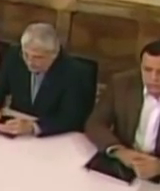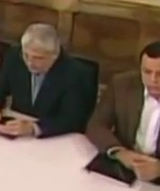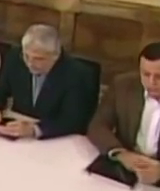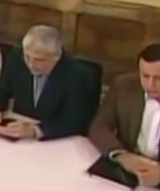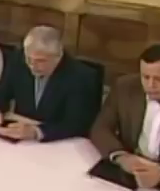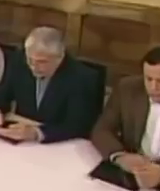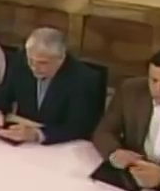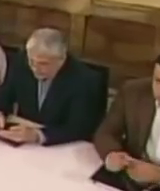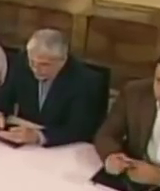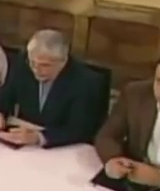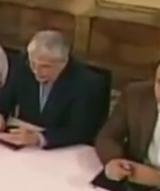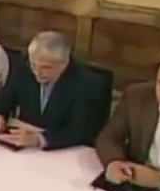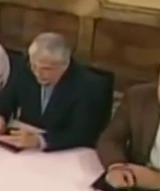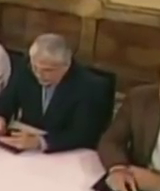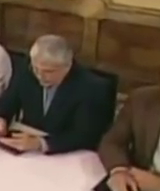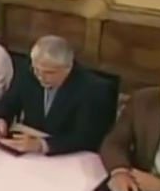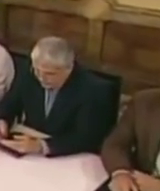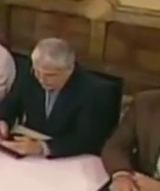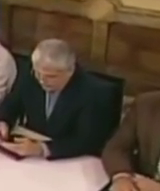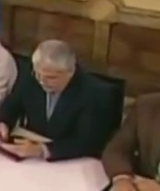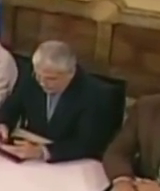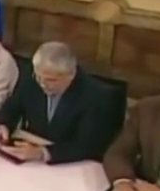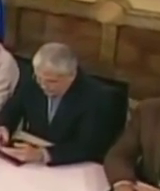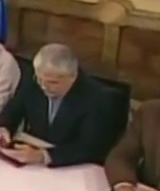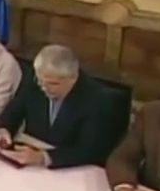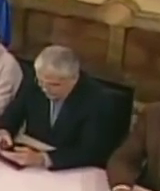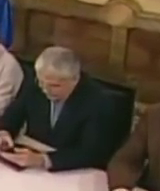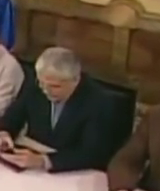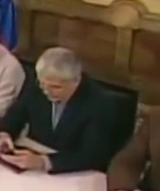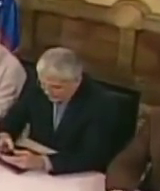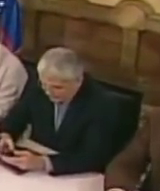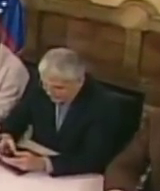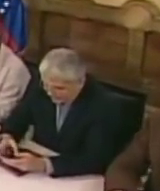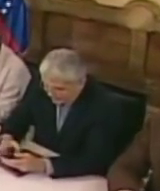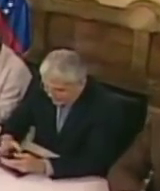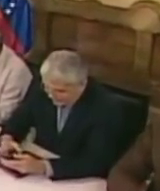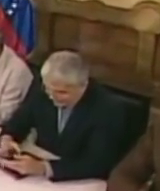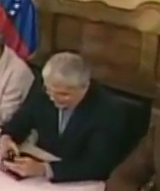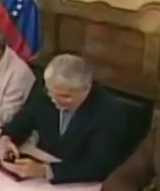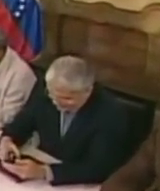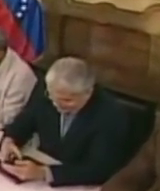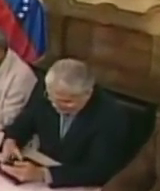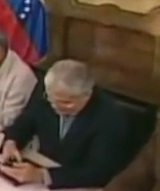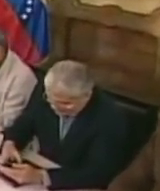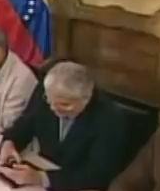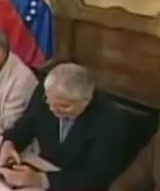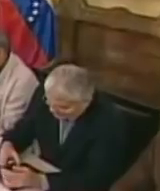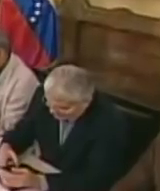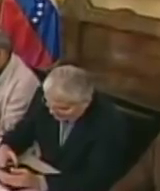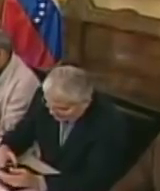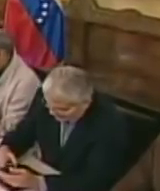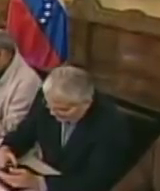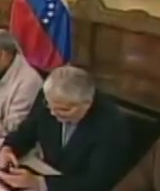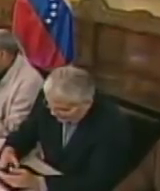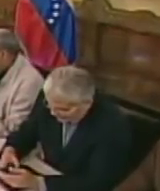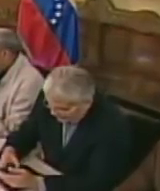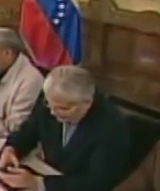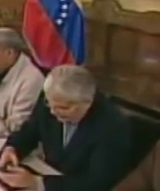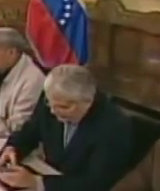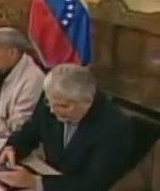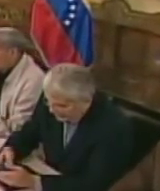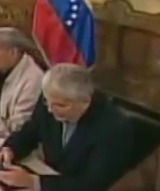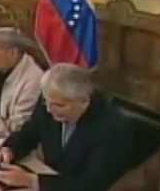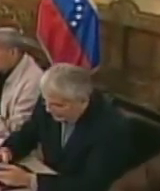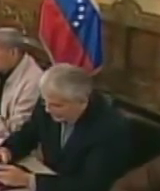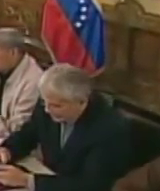dirigentes y líderes y lideresas, aunque hay muchos hombres y pocas mujeres. Eso es muy